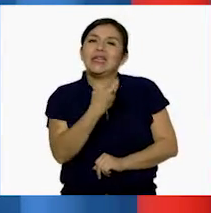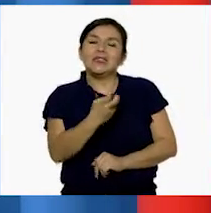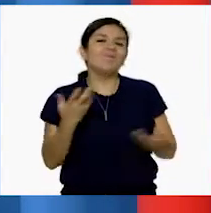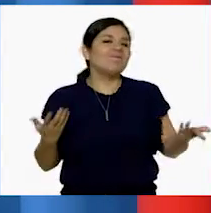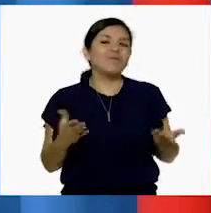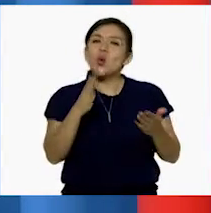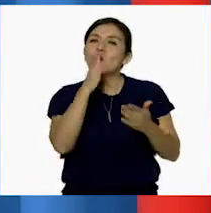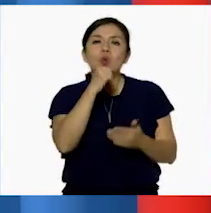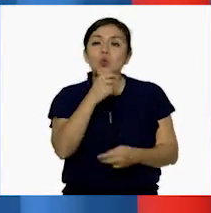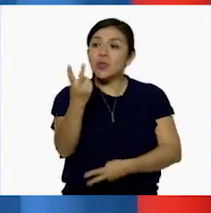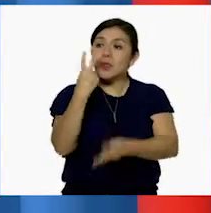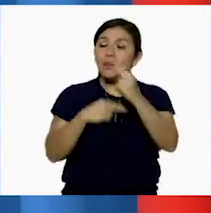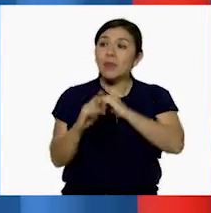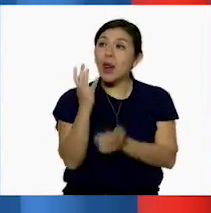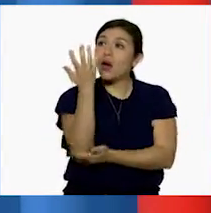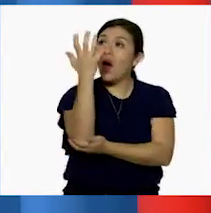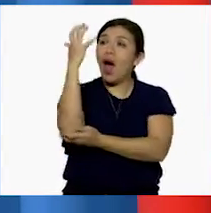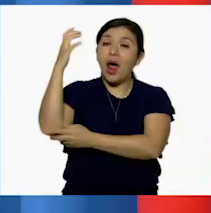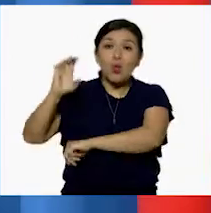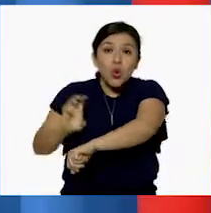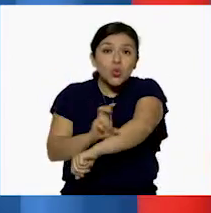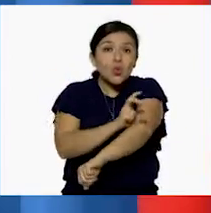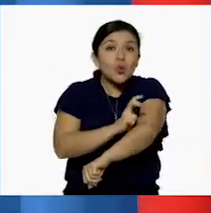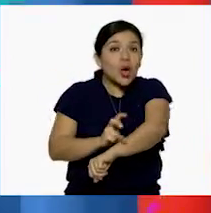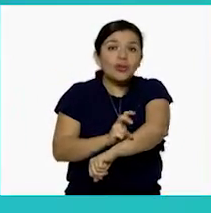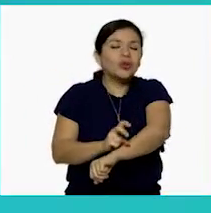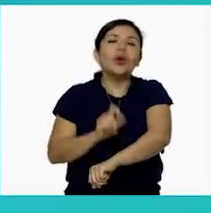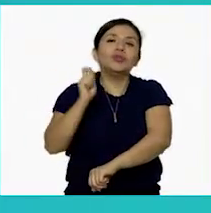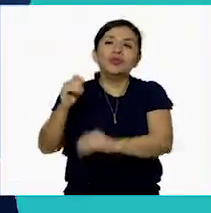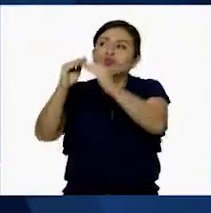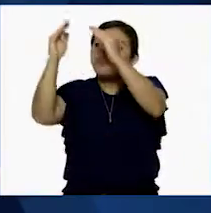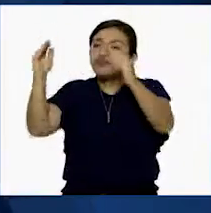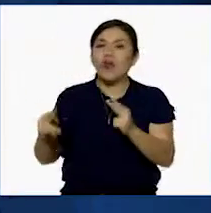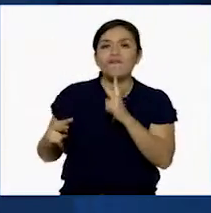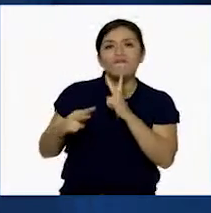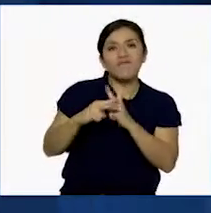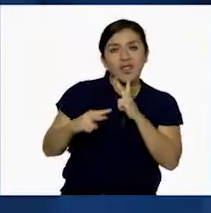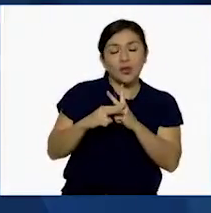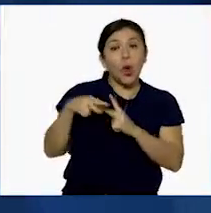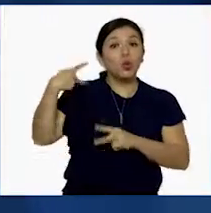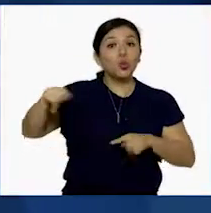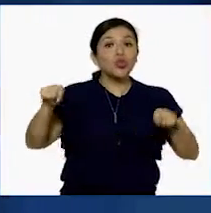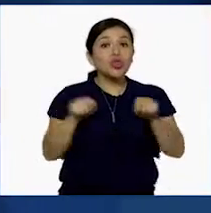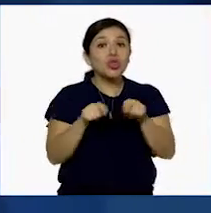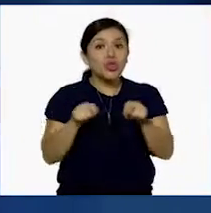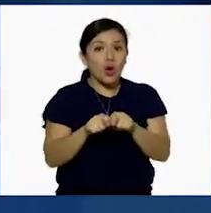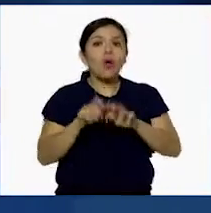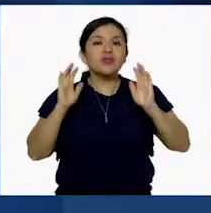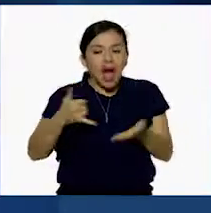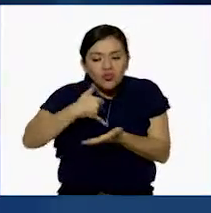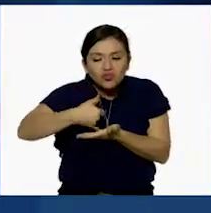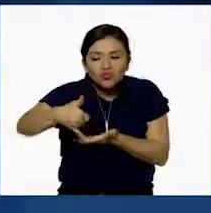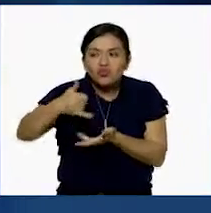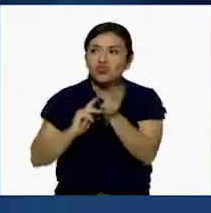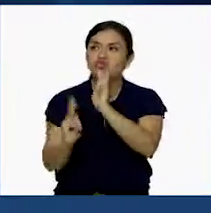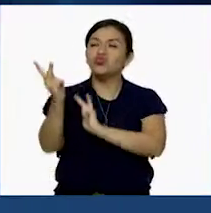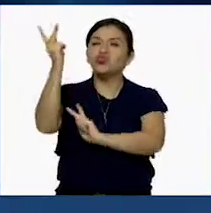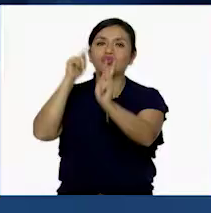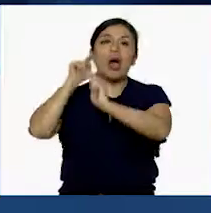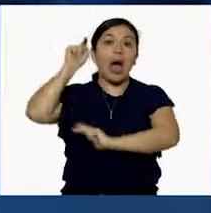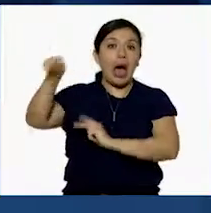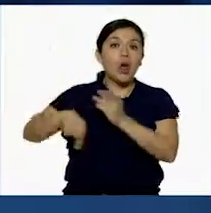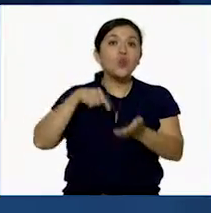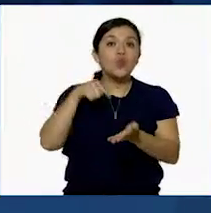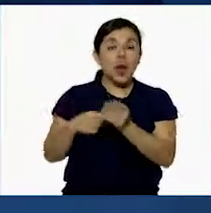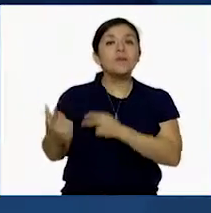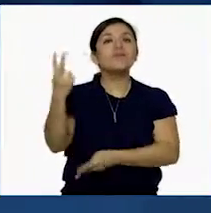la única manera de cultivar melocotones allí es en un invernadero. El tío Efim los ha cultivado en su invernadero porque se dice que